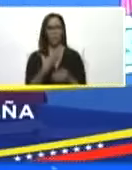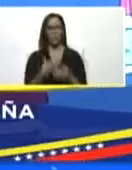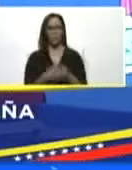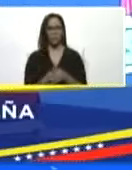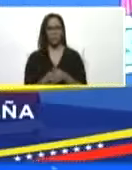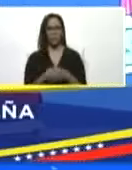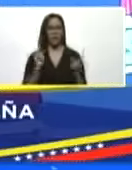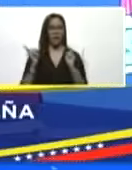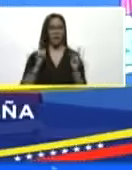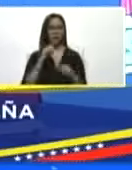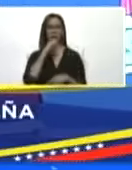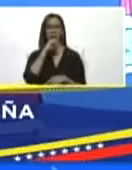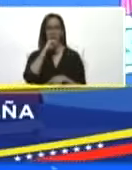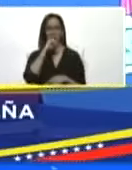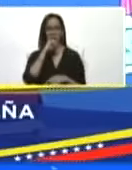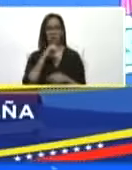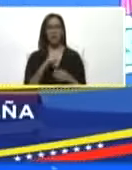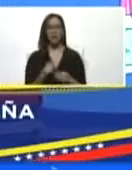único,